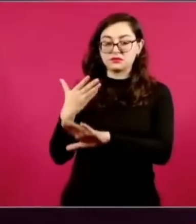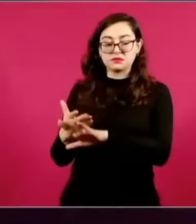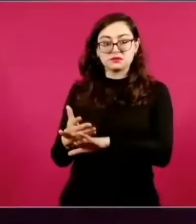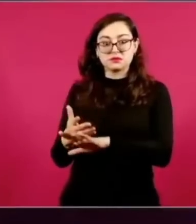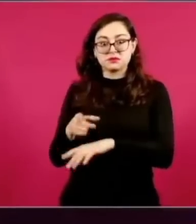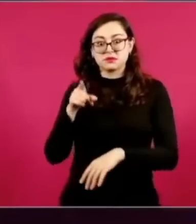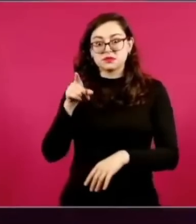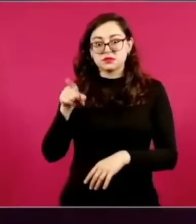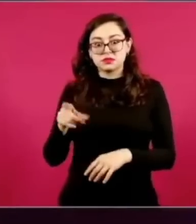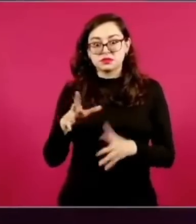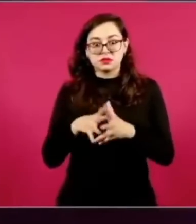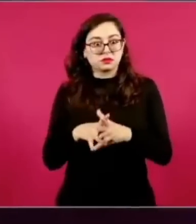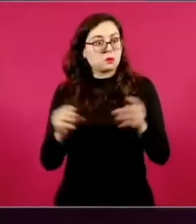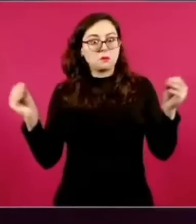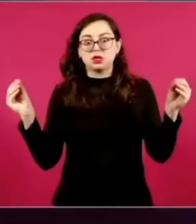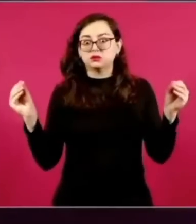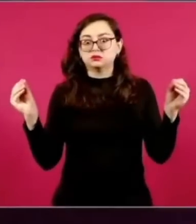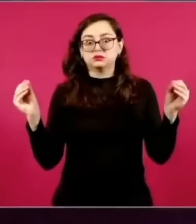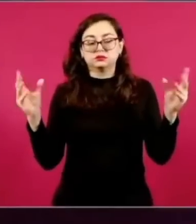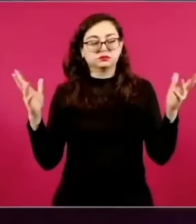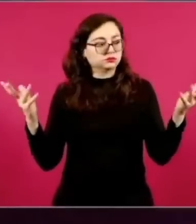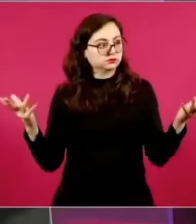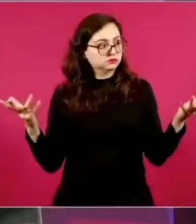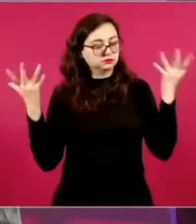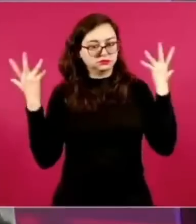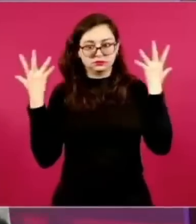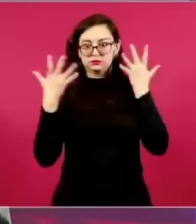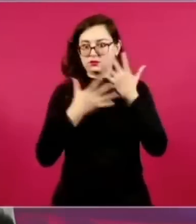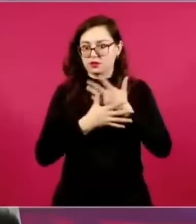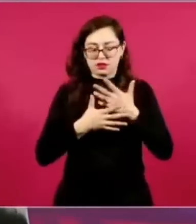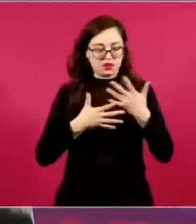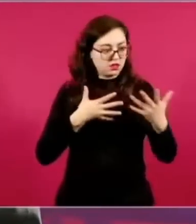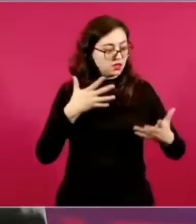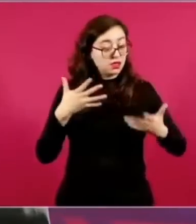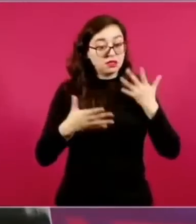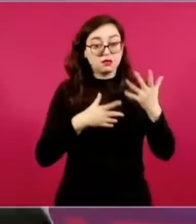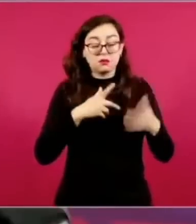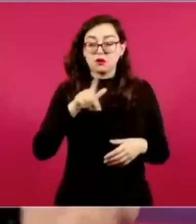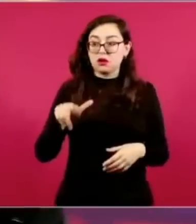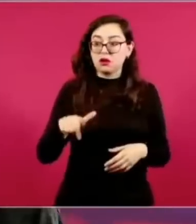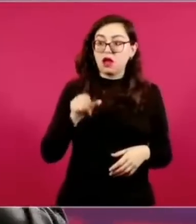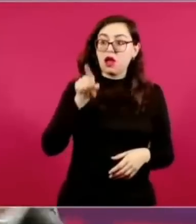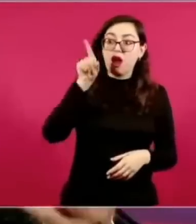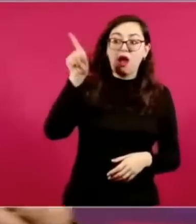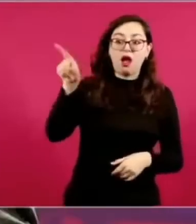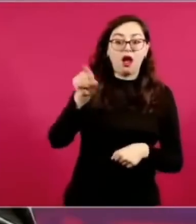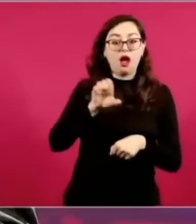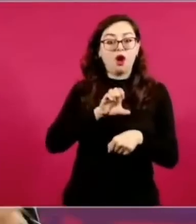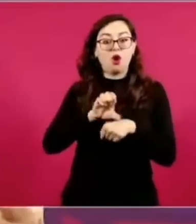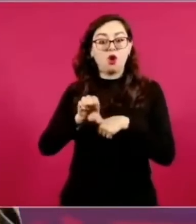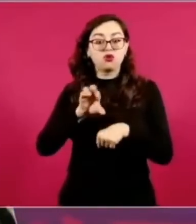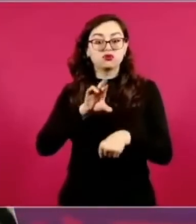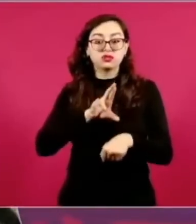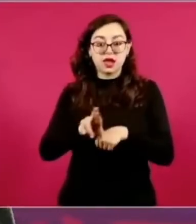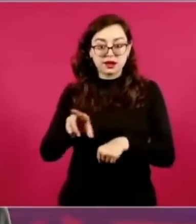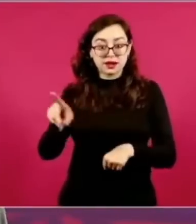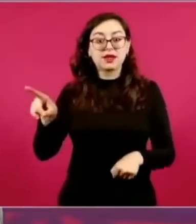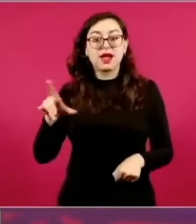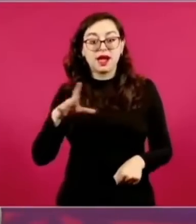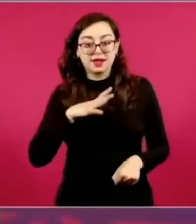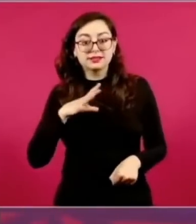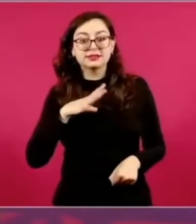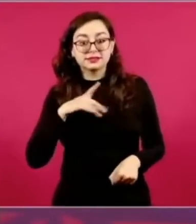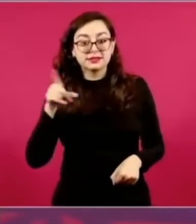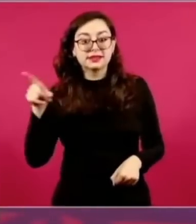y se sabe de él que está en Costa Rica, y ahí con otros revolucionarios